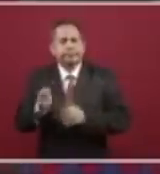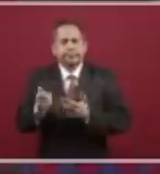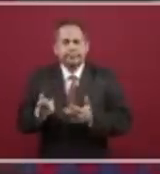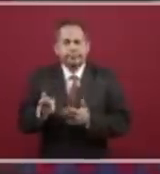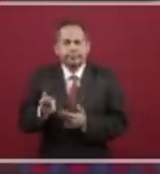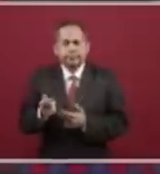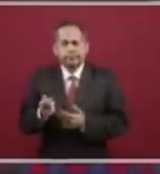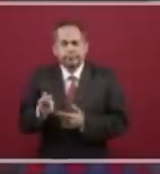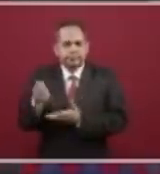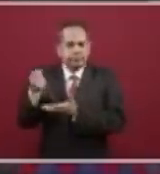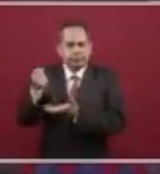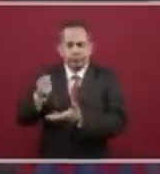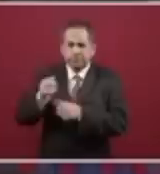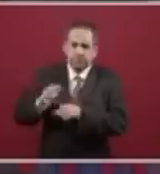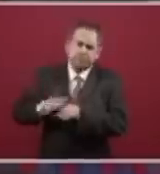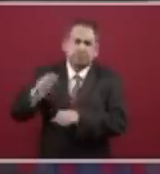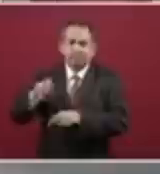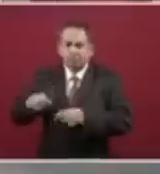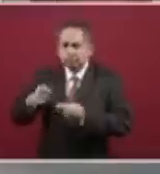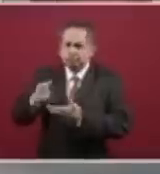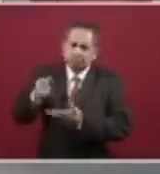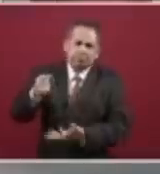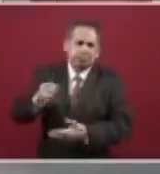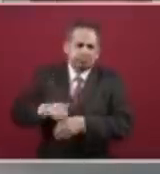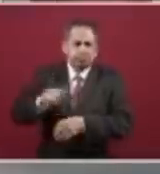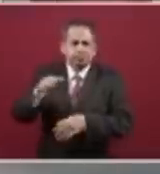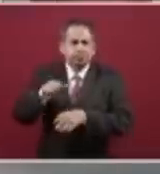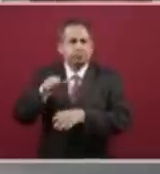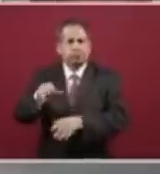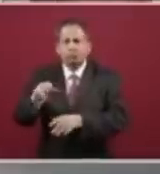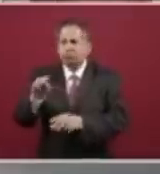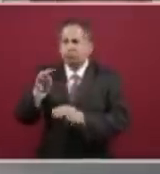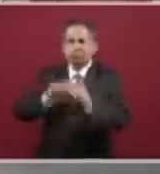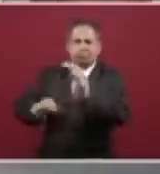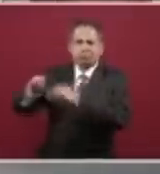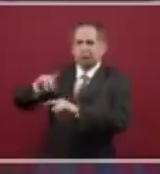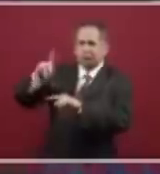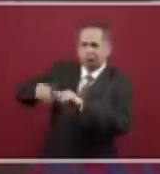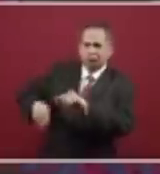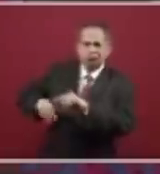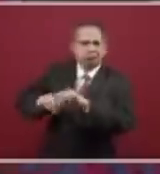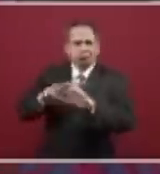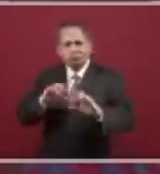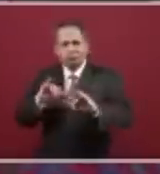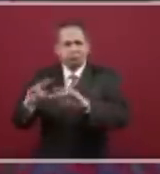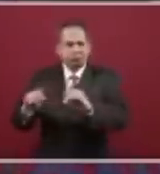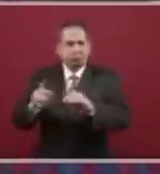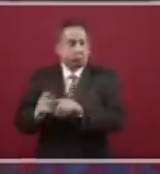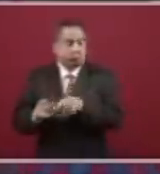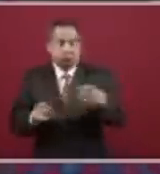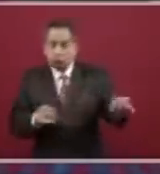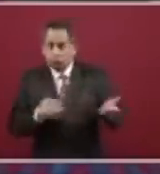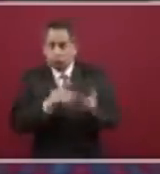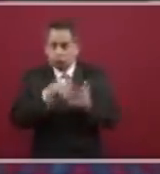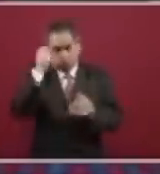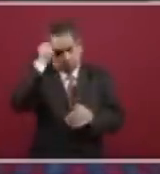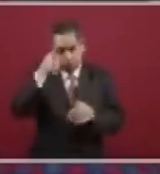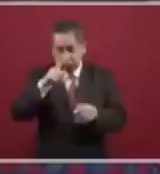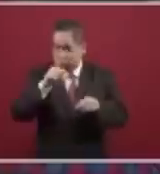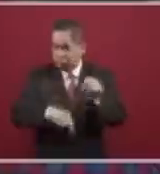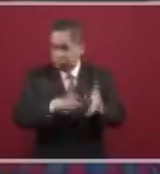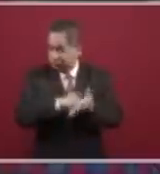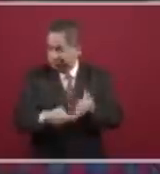presupuesto del aeropuerto por el tema del cerro si aún no hay un proyecto para texcoco se ha criticado